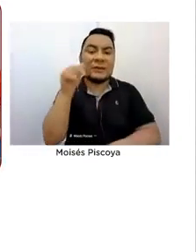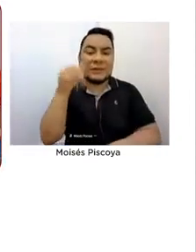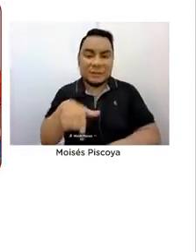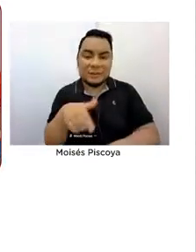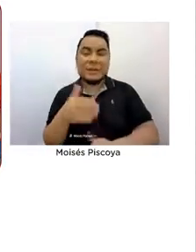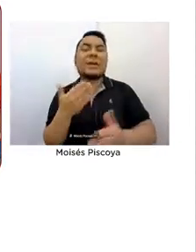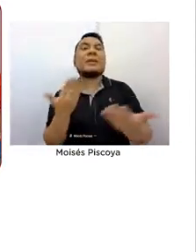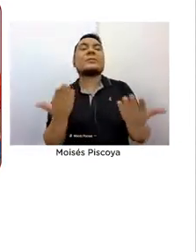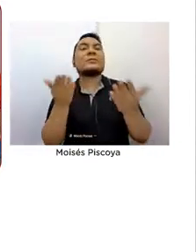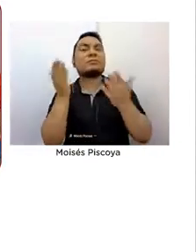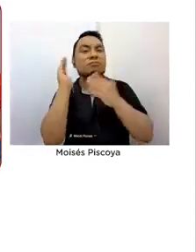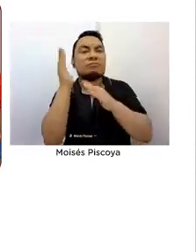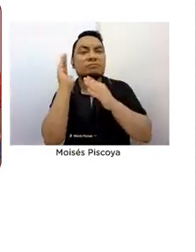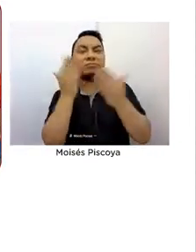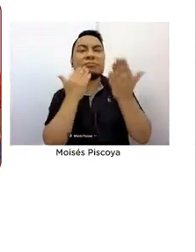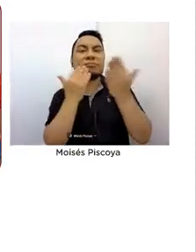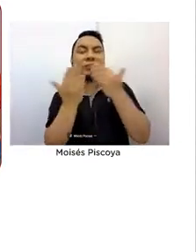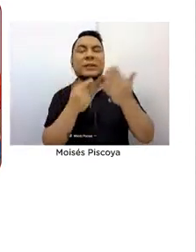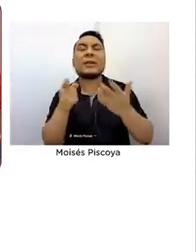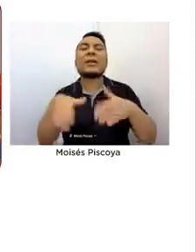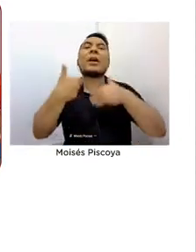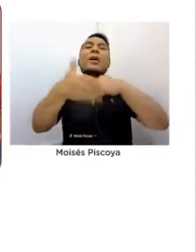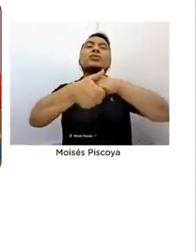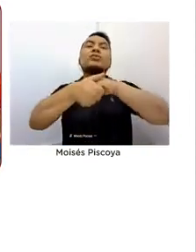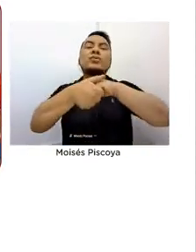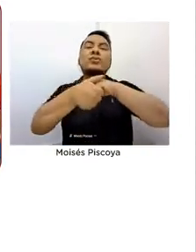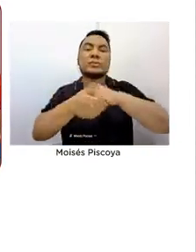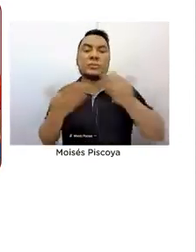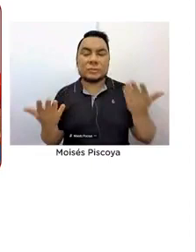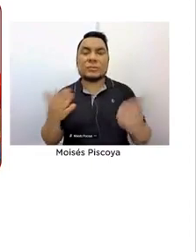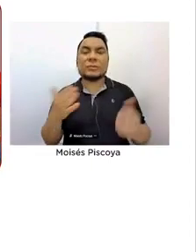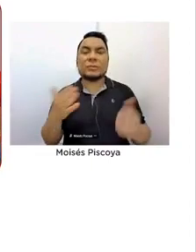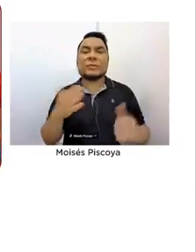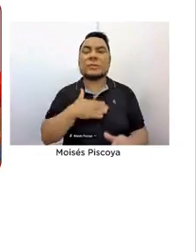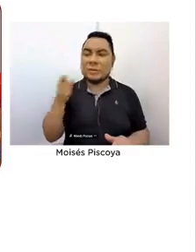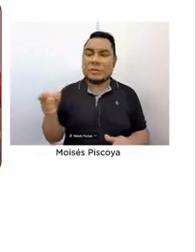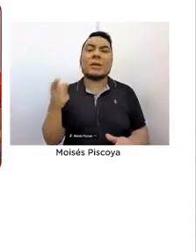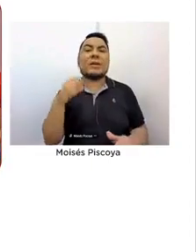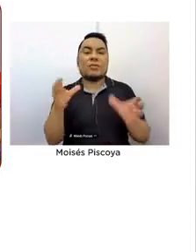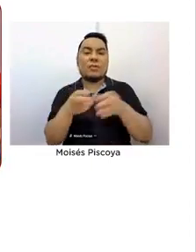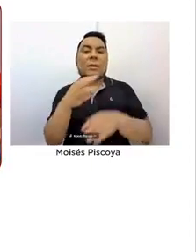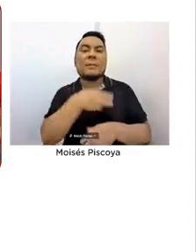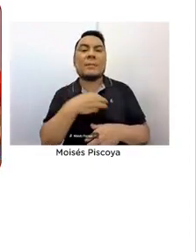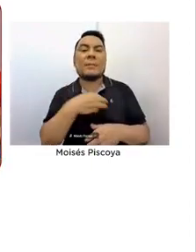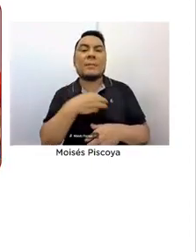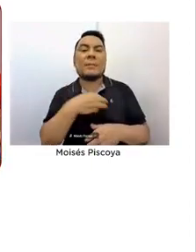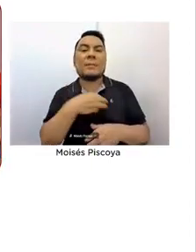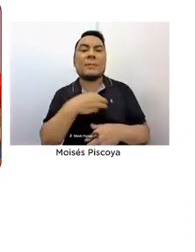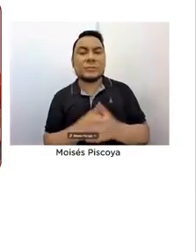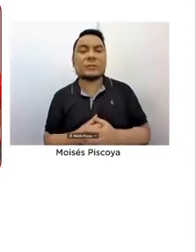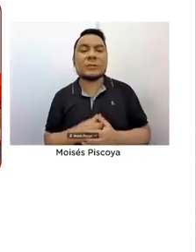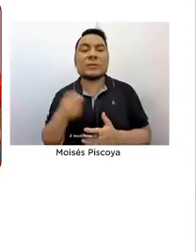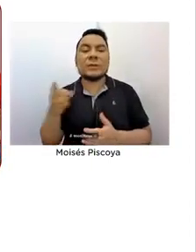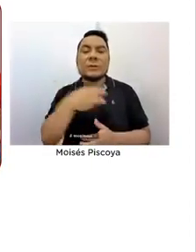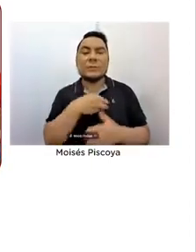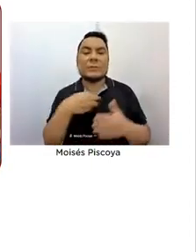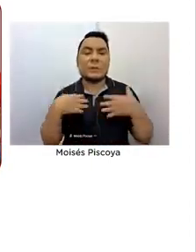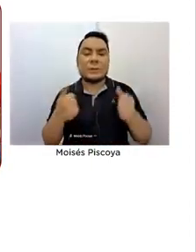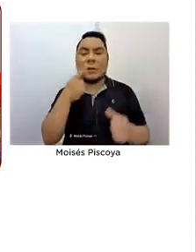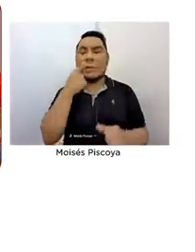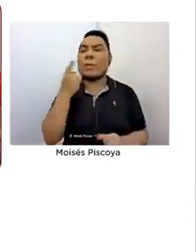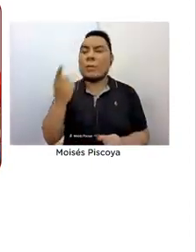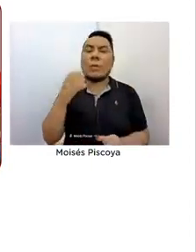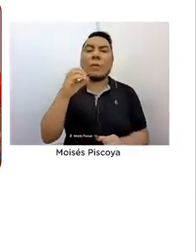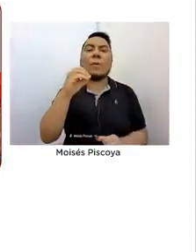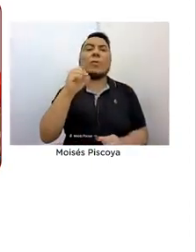webinar, y transmitirles el saludo institucional de nuestro Ministerio de Salud, de nuestro ministro de Salud, el doctor Óscar Ugarte,